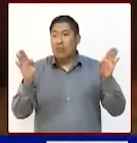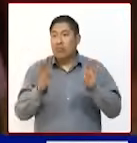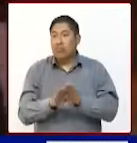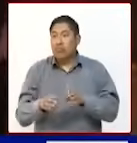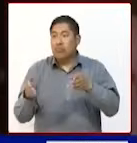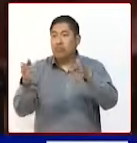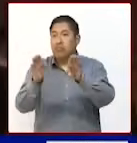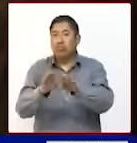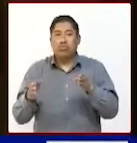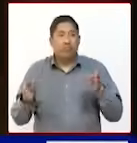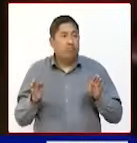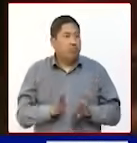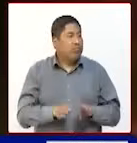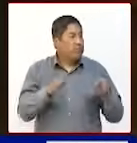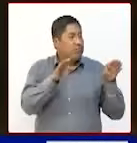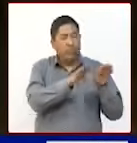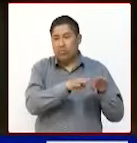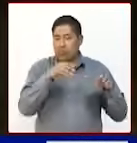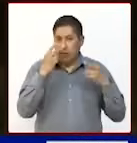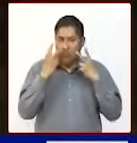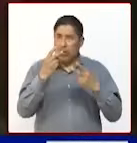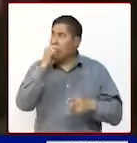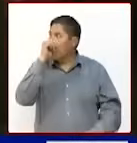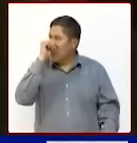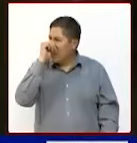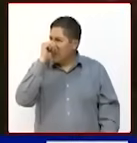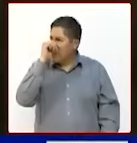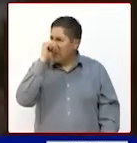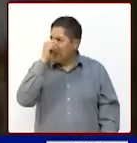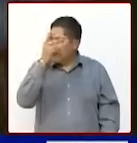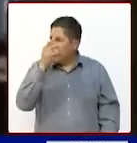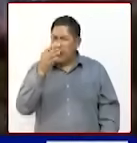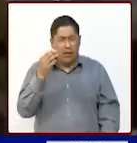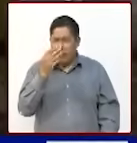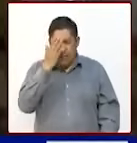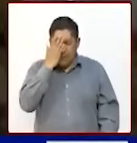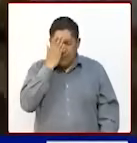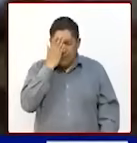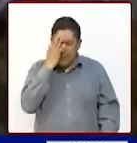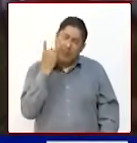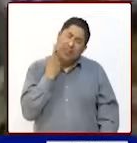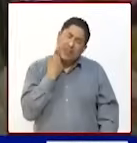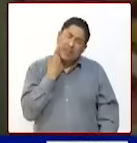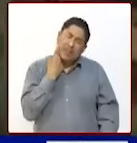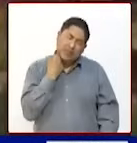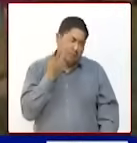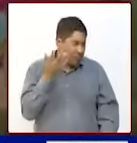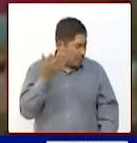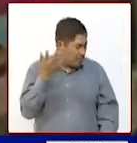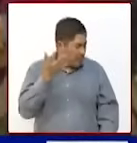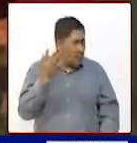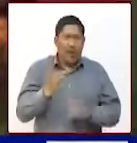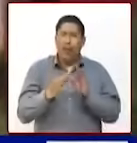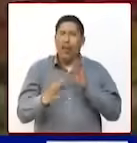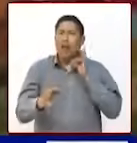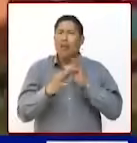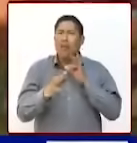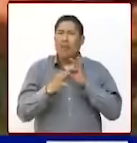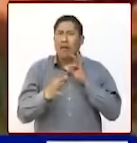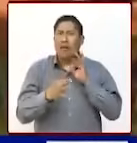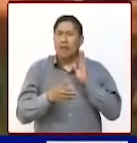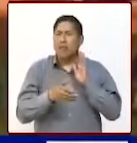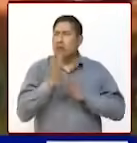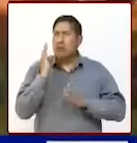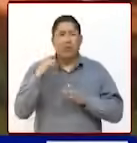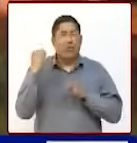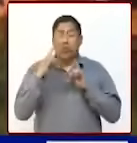cerradas y en algún momento hemos visto llegar en buses, hace unos minutos nada más, las flotas que han salido, por